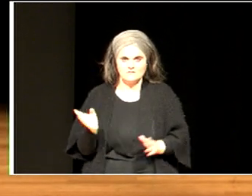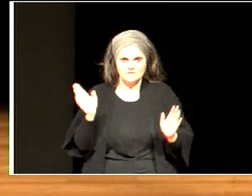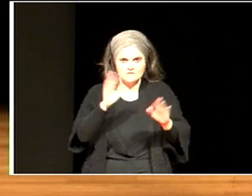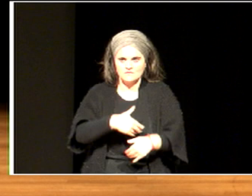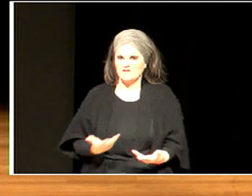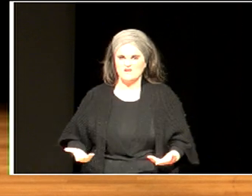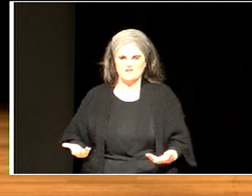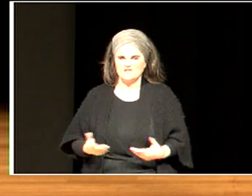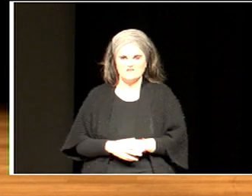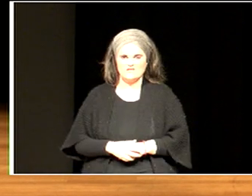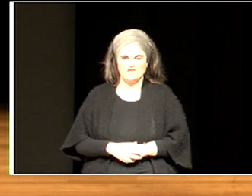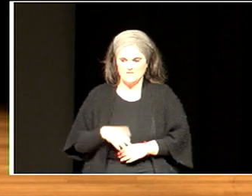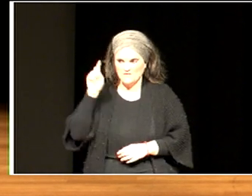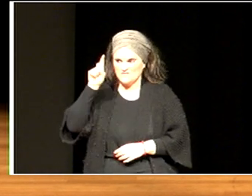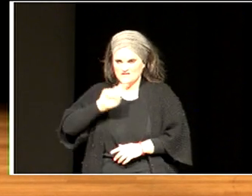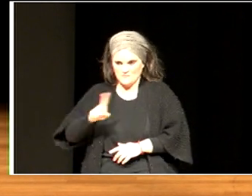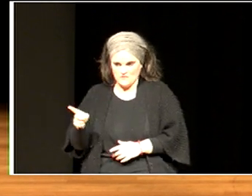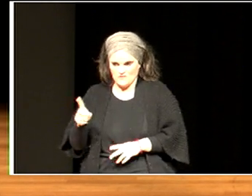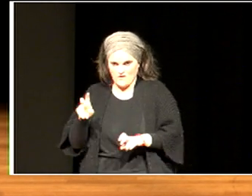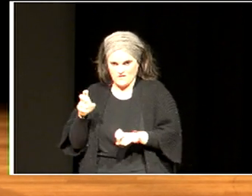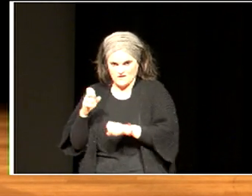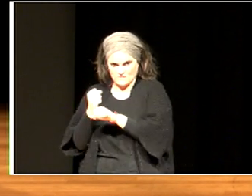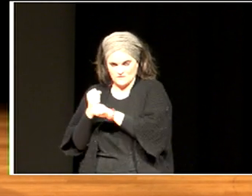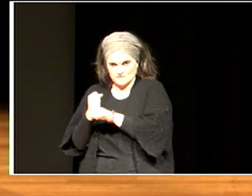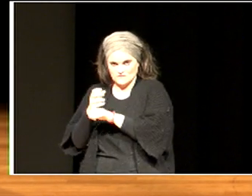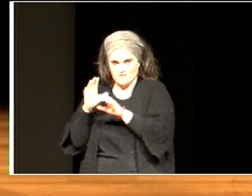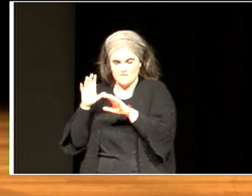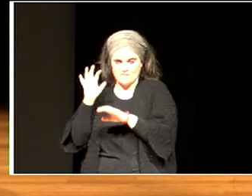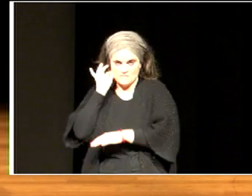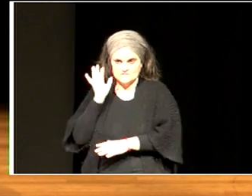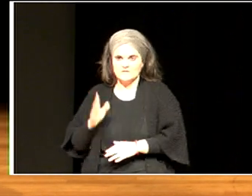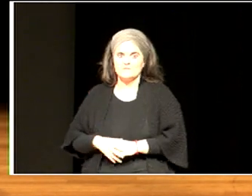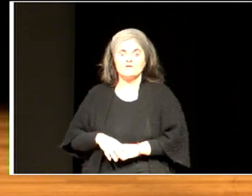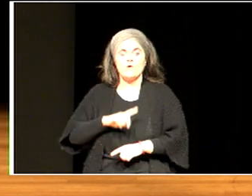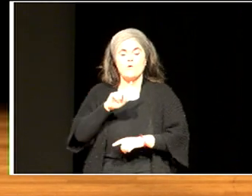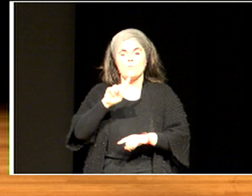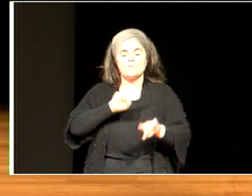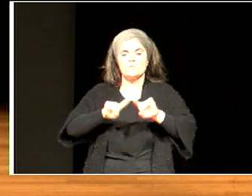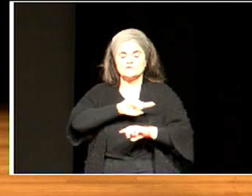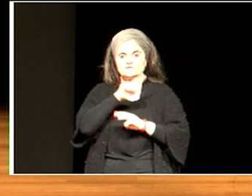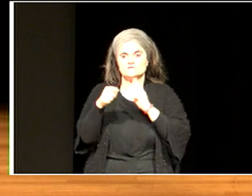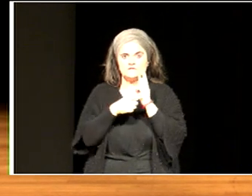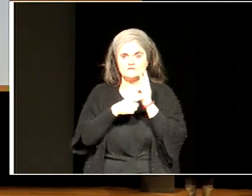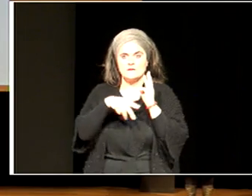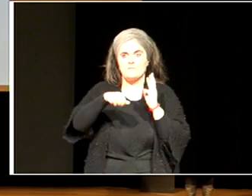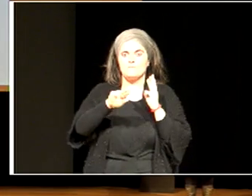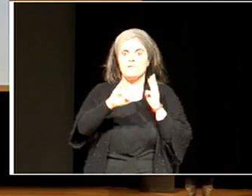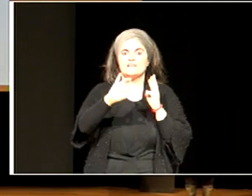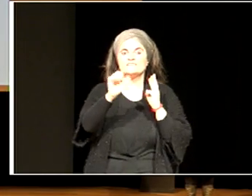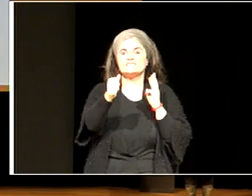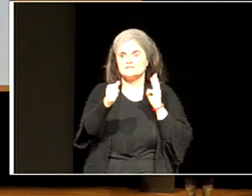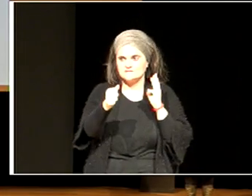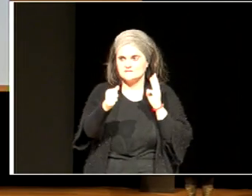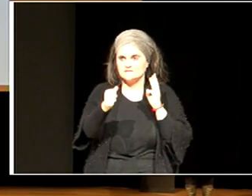profesión feminizada como la nuestra sin embargo hay tres problemas del tipo marisa recibe